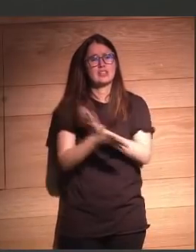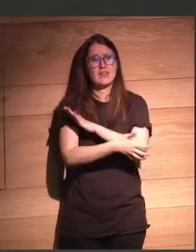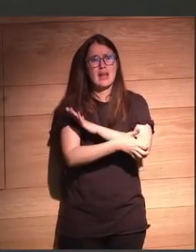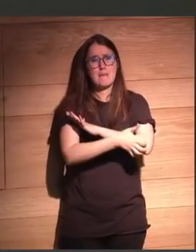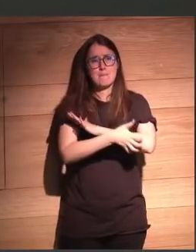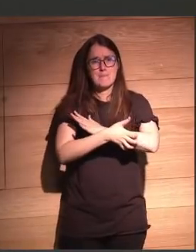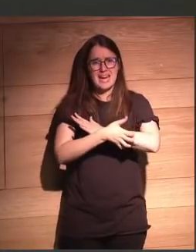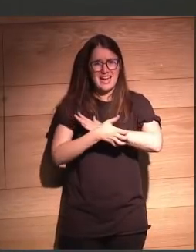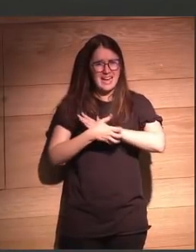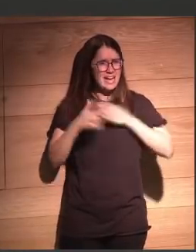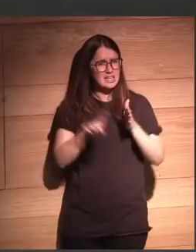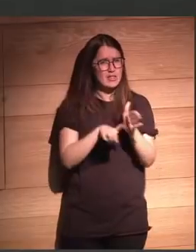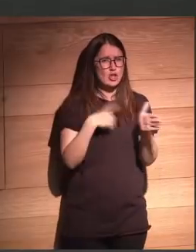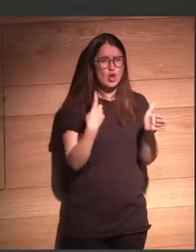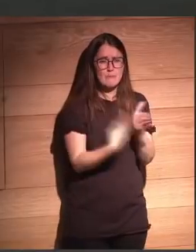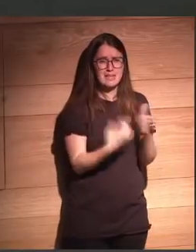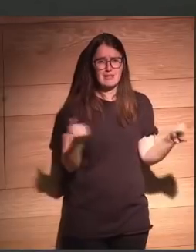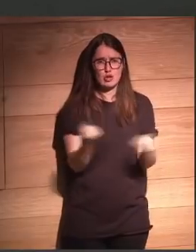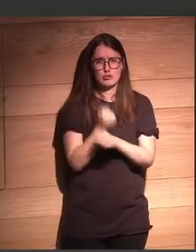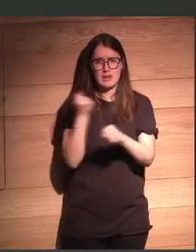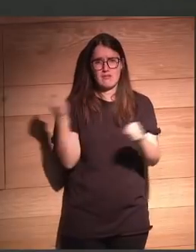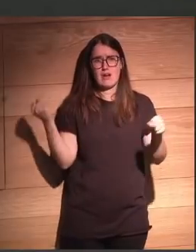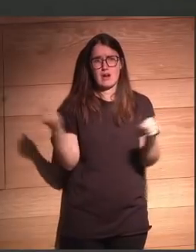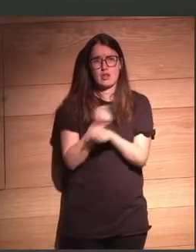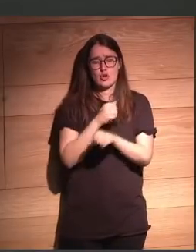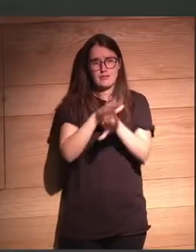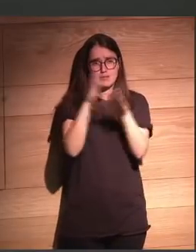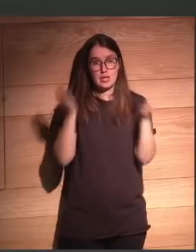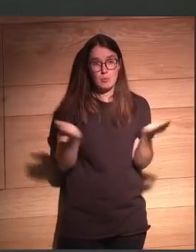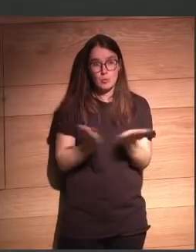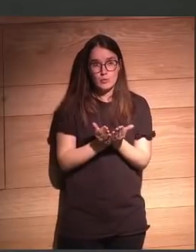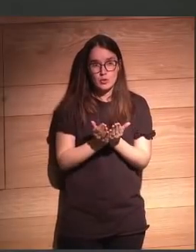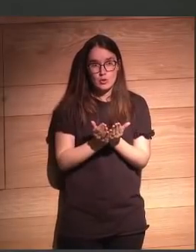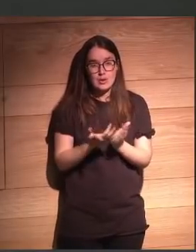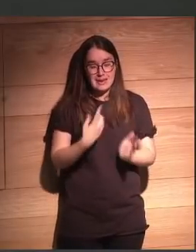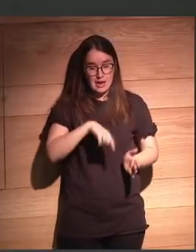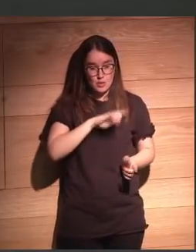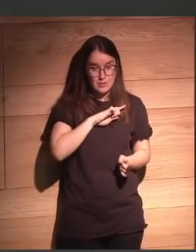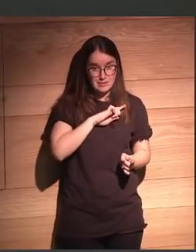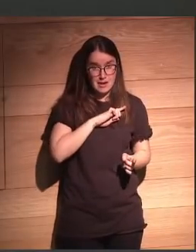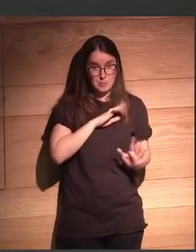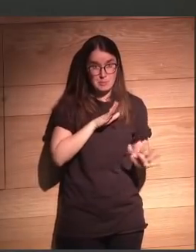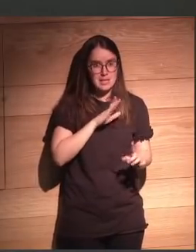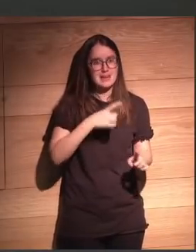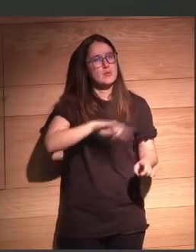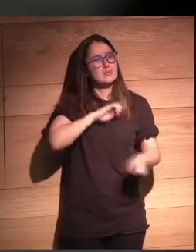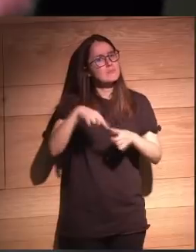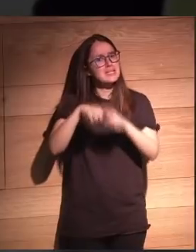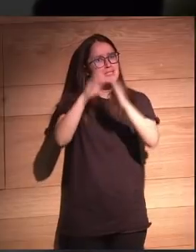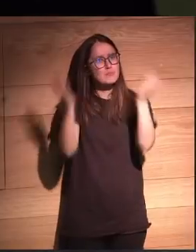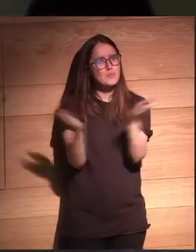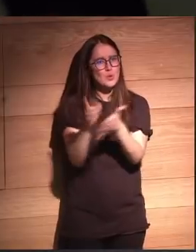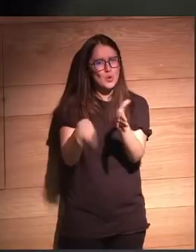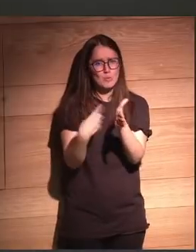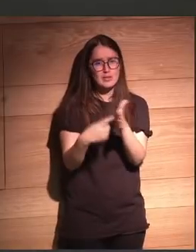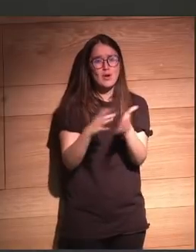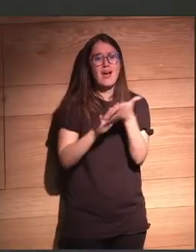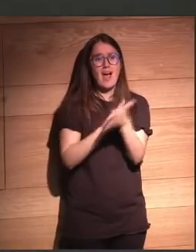precariedad absoluta de los trabajadores del mundo. No la nuestra solo, sino del mundo. Y aquí hablan de las